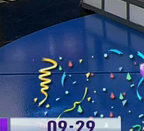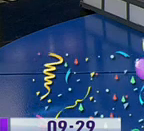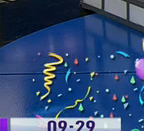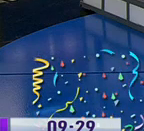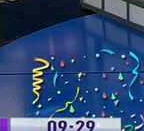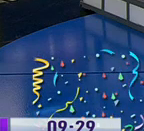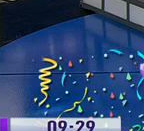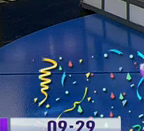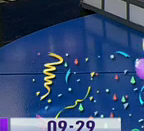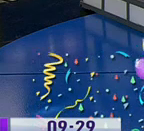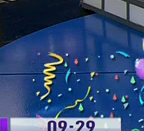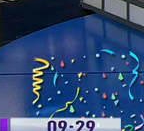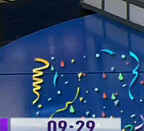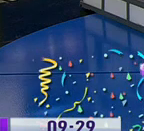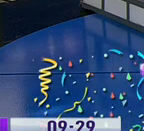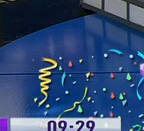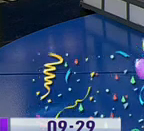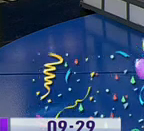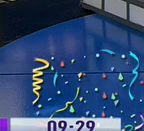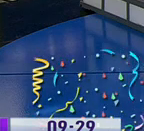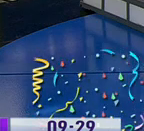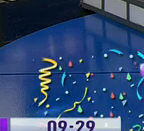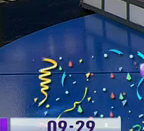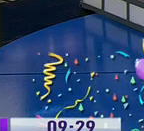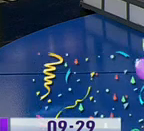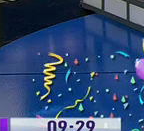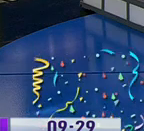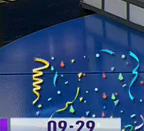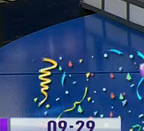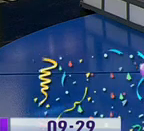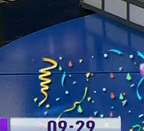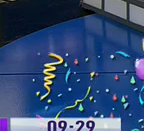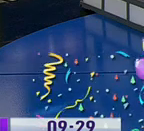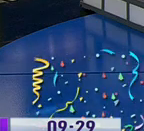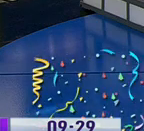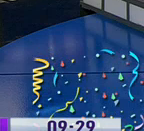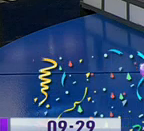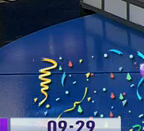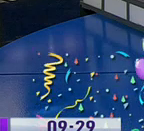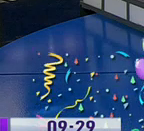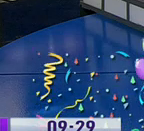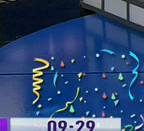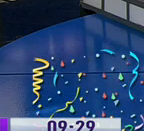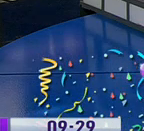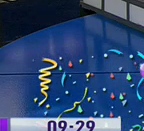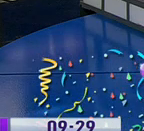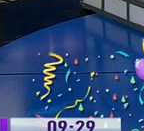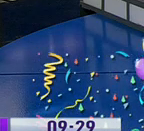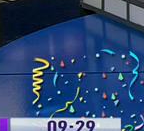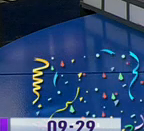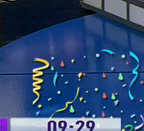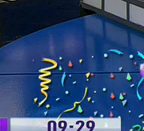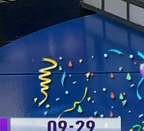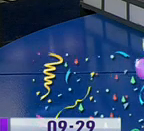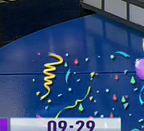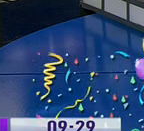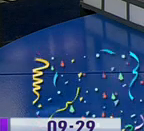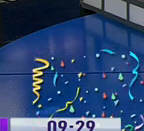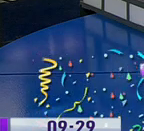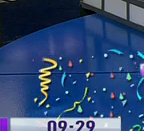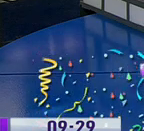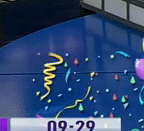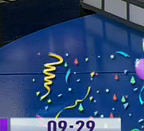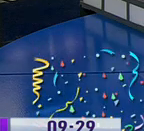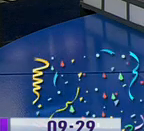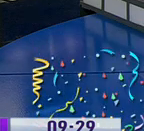todos ustedes, para que las cosas sean realmente buenas. Disfruten del feriado, del fin de semana de Navidad. Algunos días se van de feriado porque se hagan vacaciones.